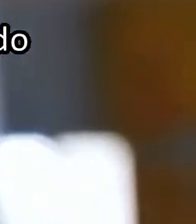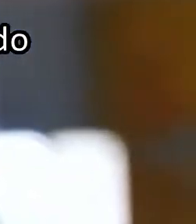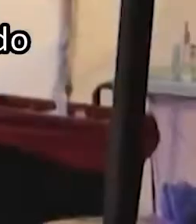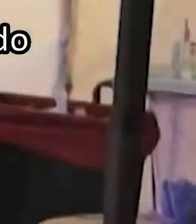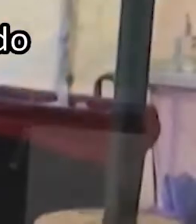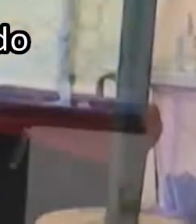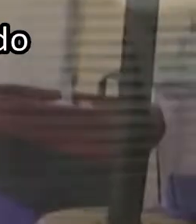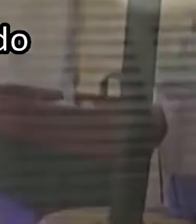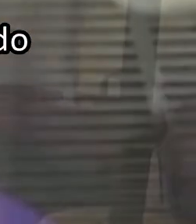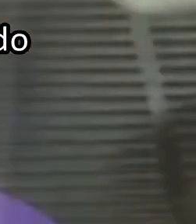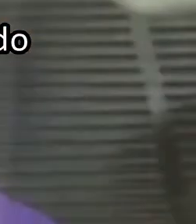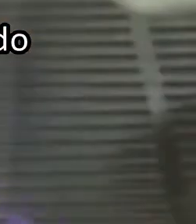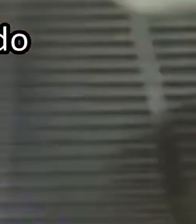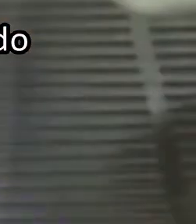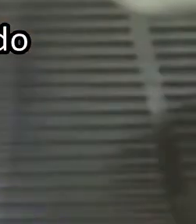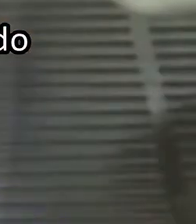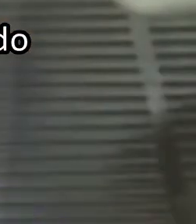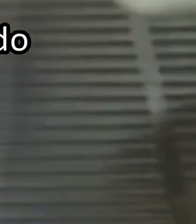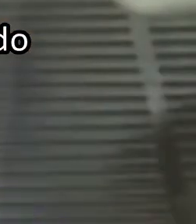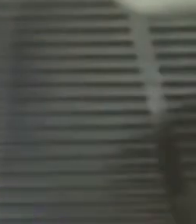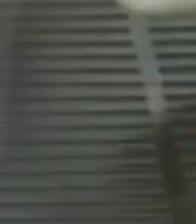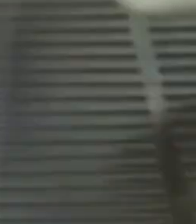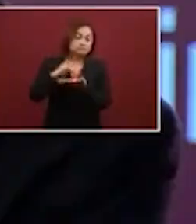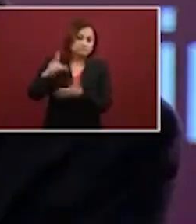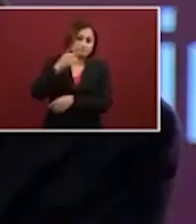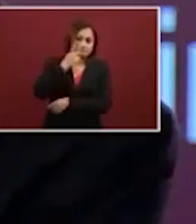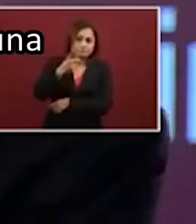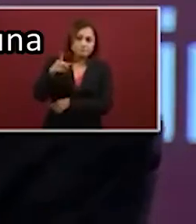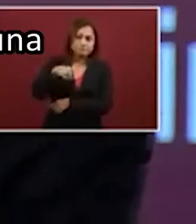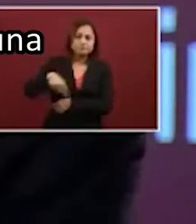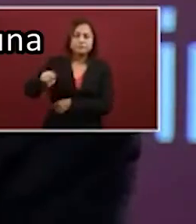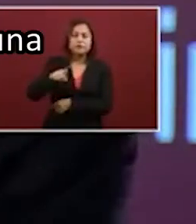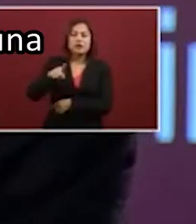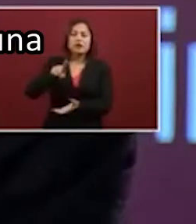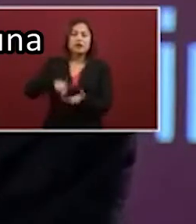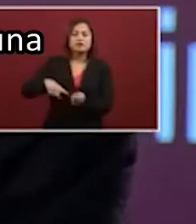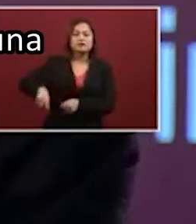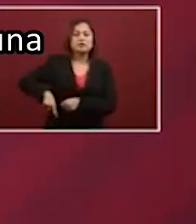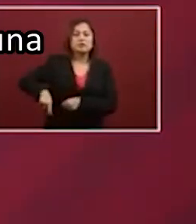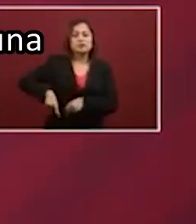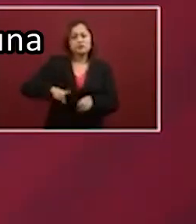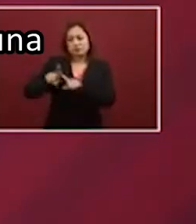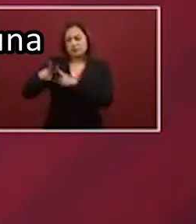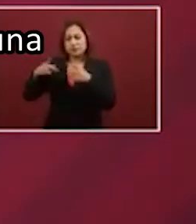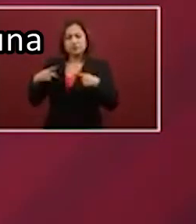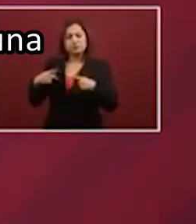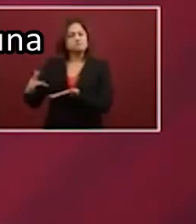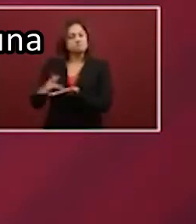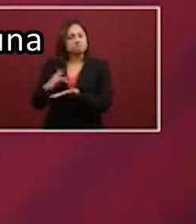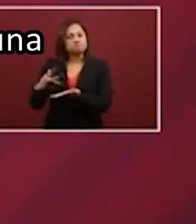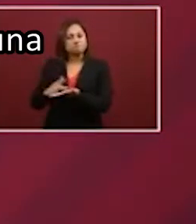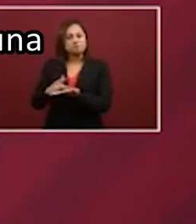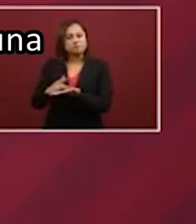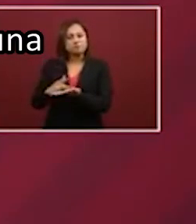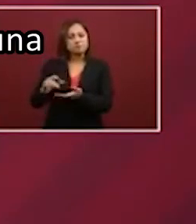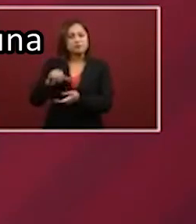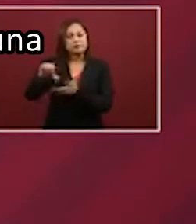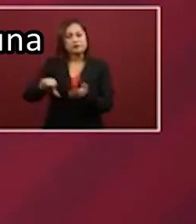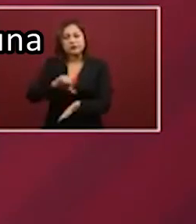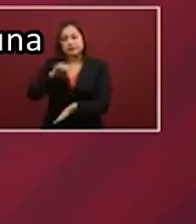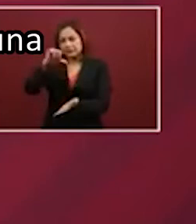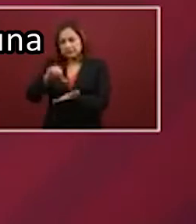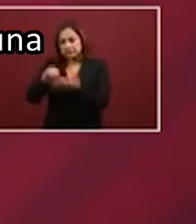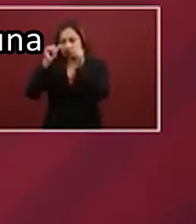el acuerdo Carlos Slim. Sobre la misma línea, el subsecretario de Salud, Hugo López-Gatell, puntualizó que la vacuna